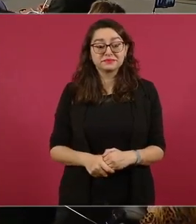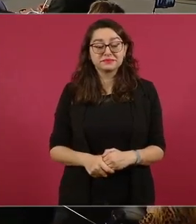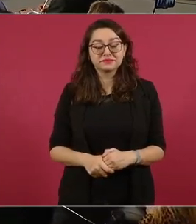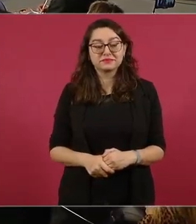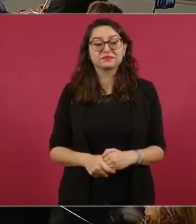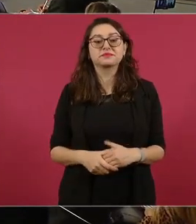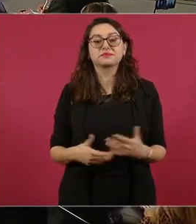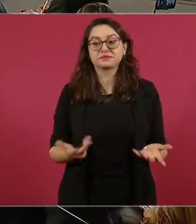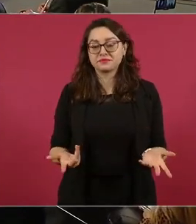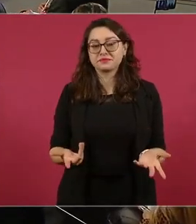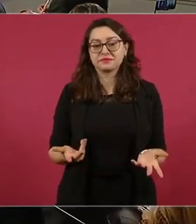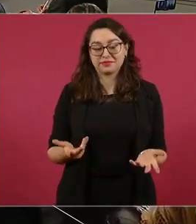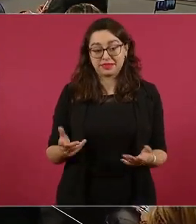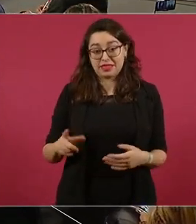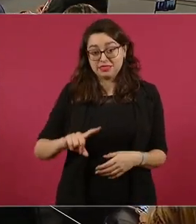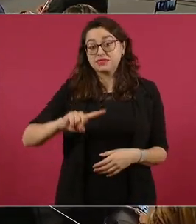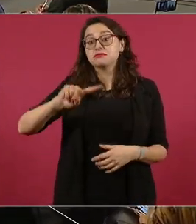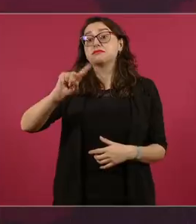López Portillo